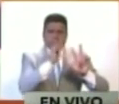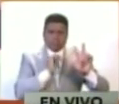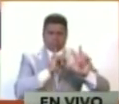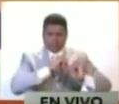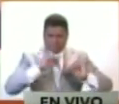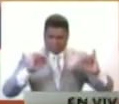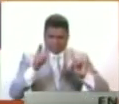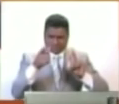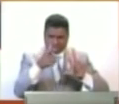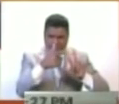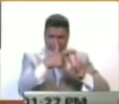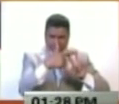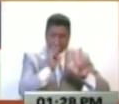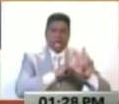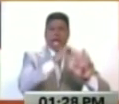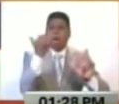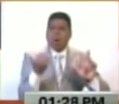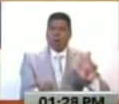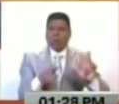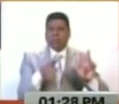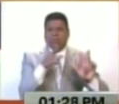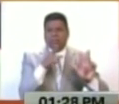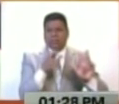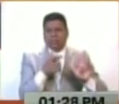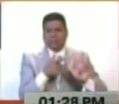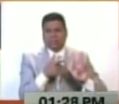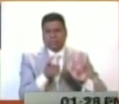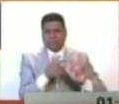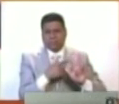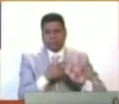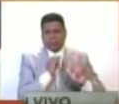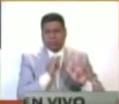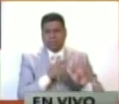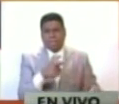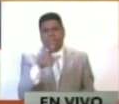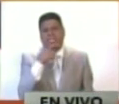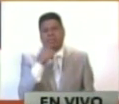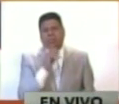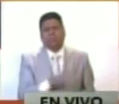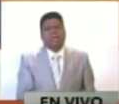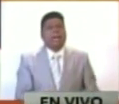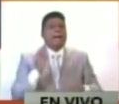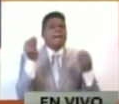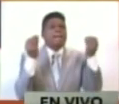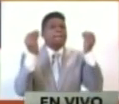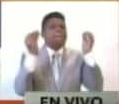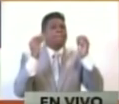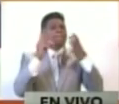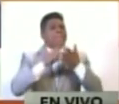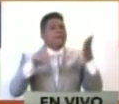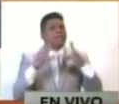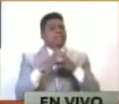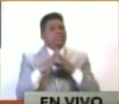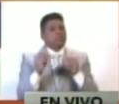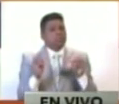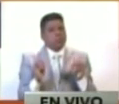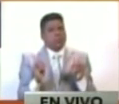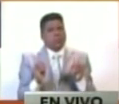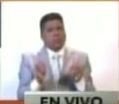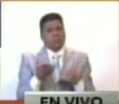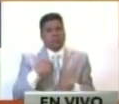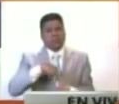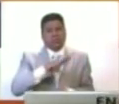Naciones Unidas, como bien pudieron escuchar, hay prácticamente consenso por parte de todos los países que conformamos la